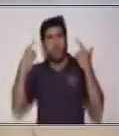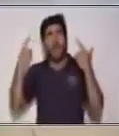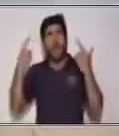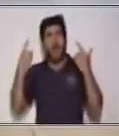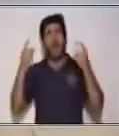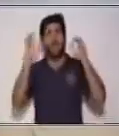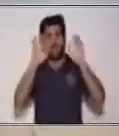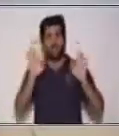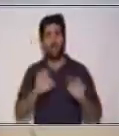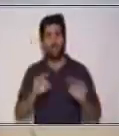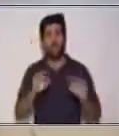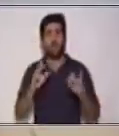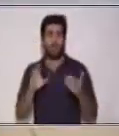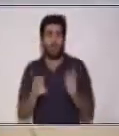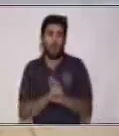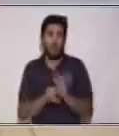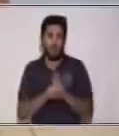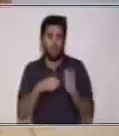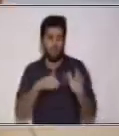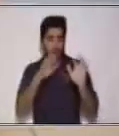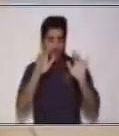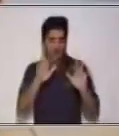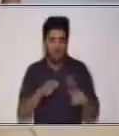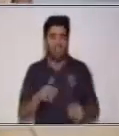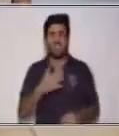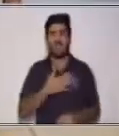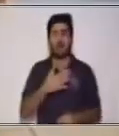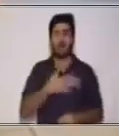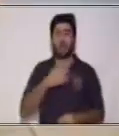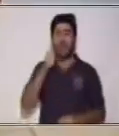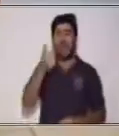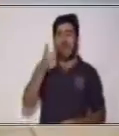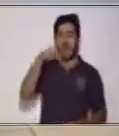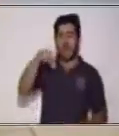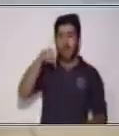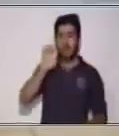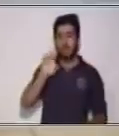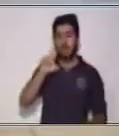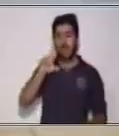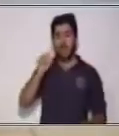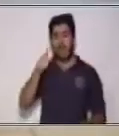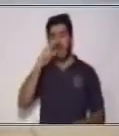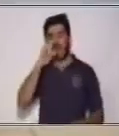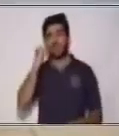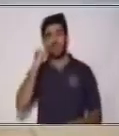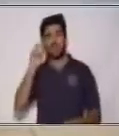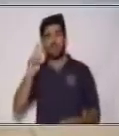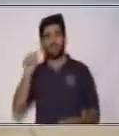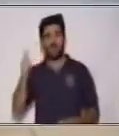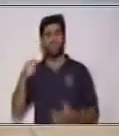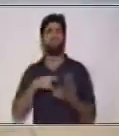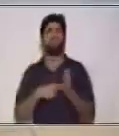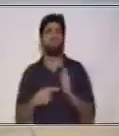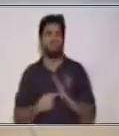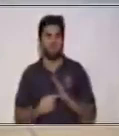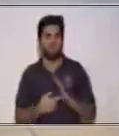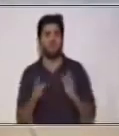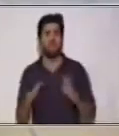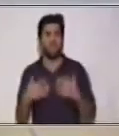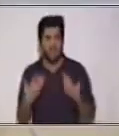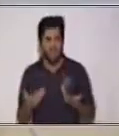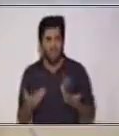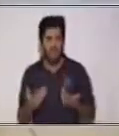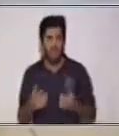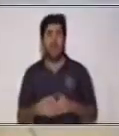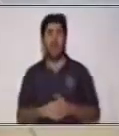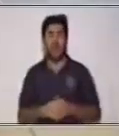una función, podría ser la función apelativa. ¿Y por qué menciono esta función? Porque recordemos que la función